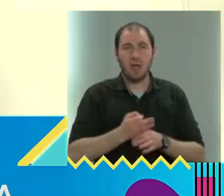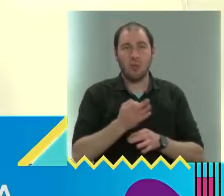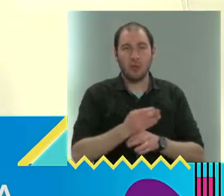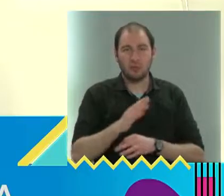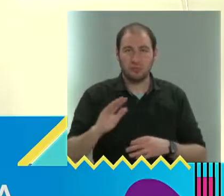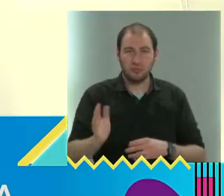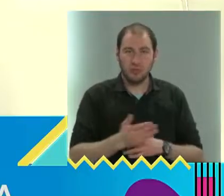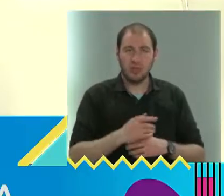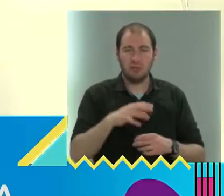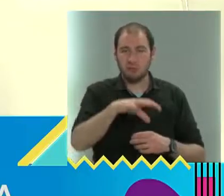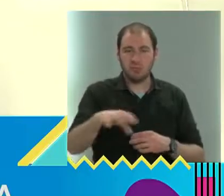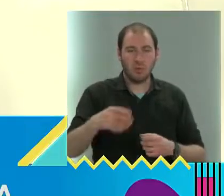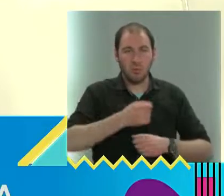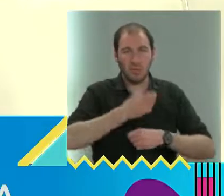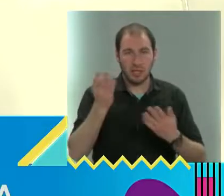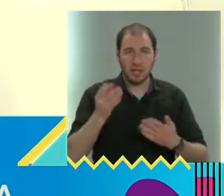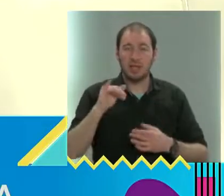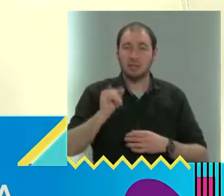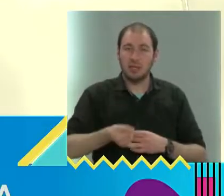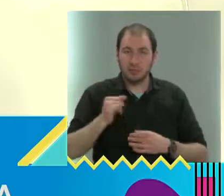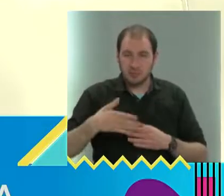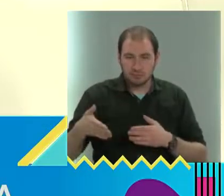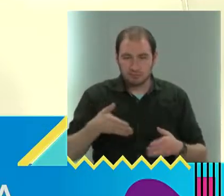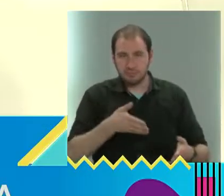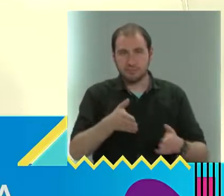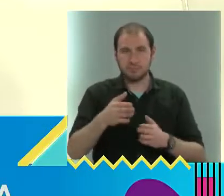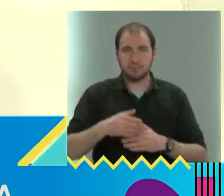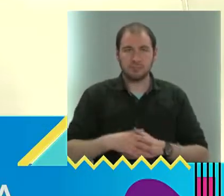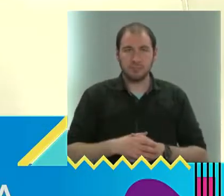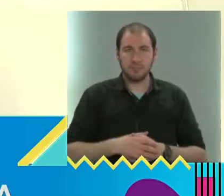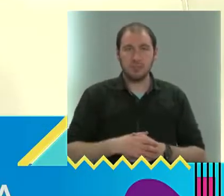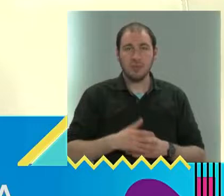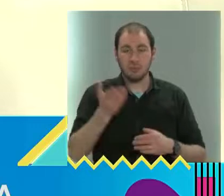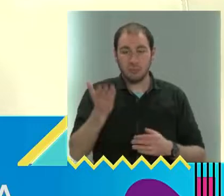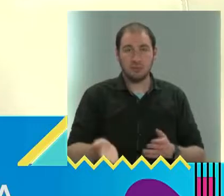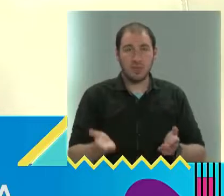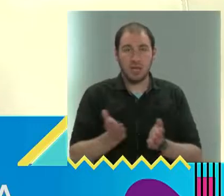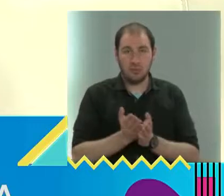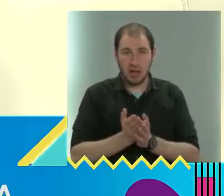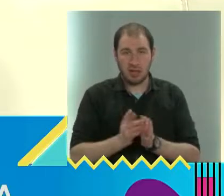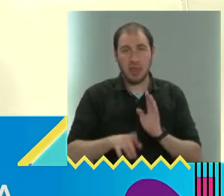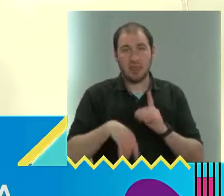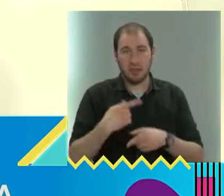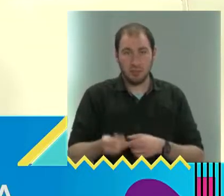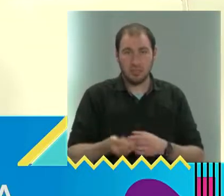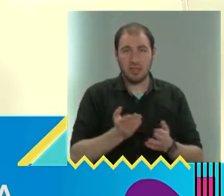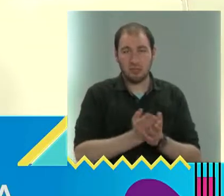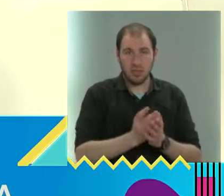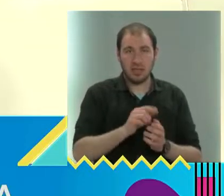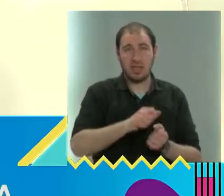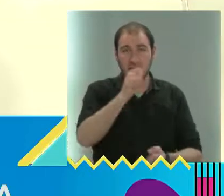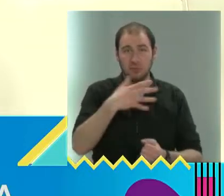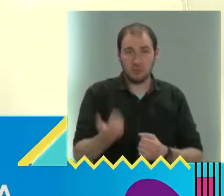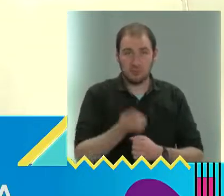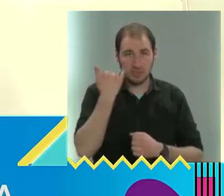educación, sea de la jurisdicción que sea, debe tender a que el estudiante, luego de haber sido estudiante y ser un